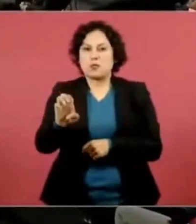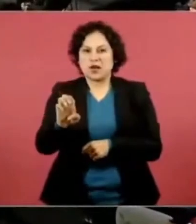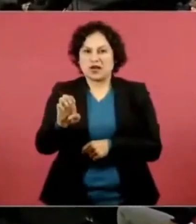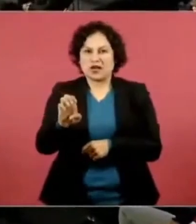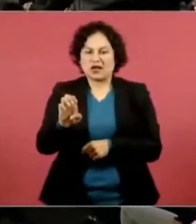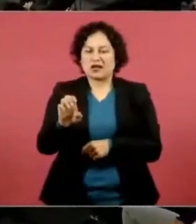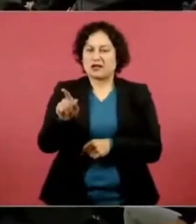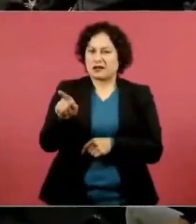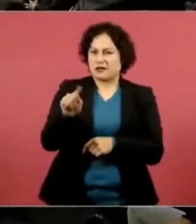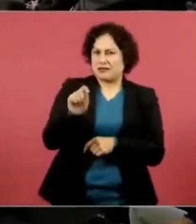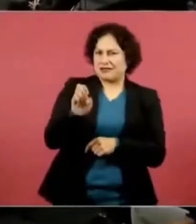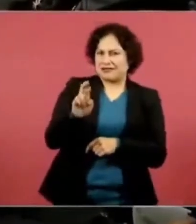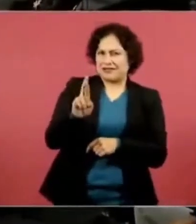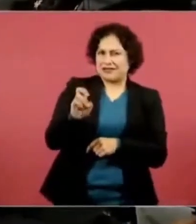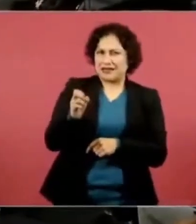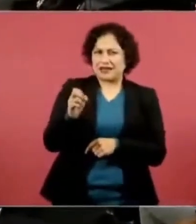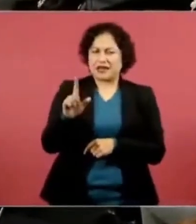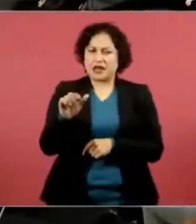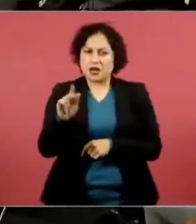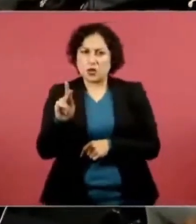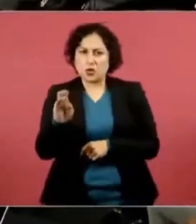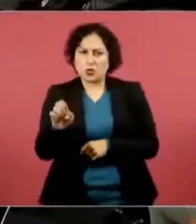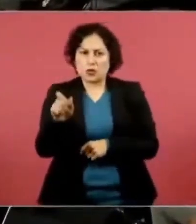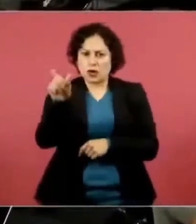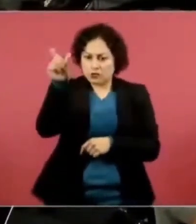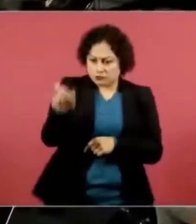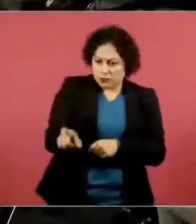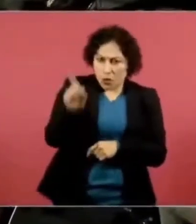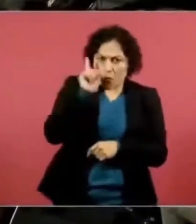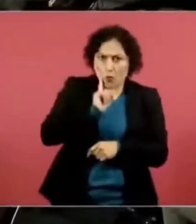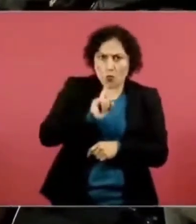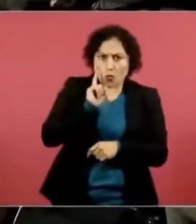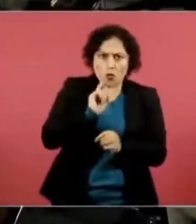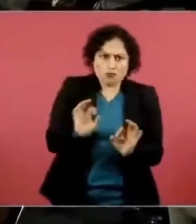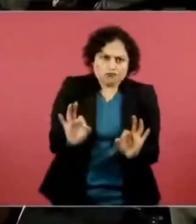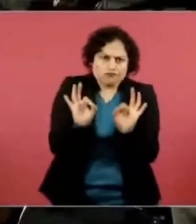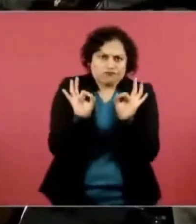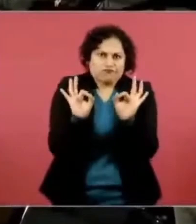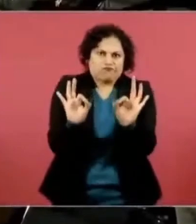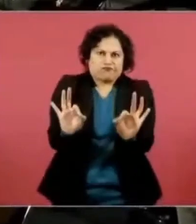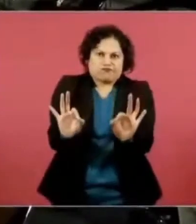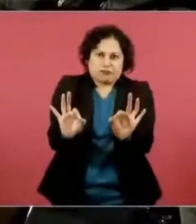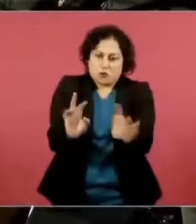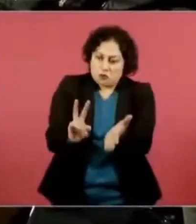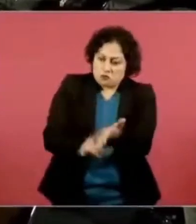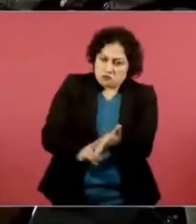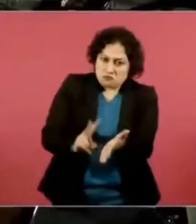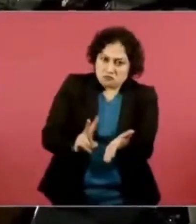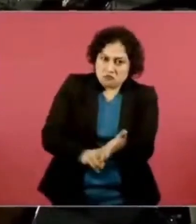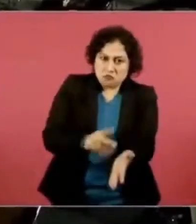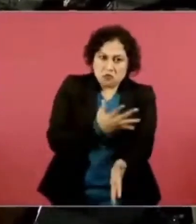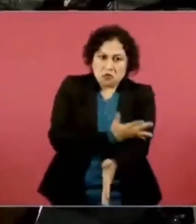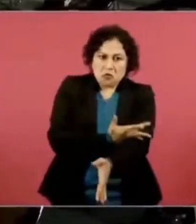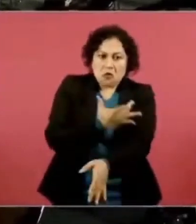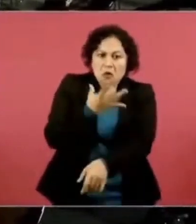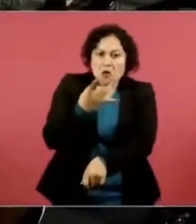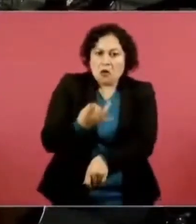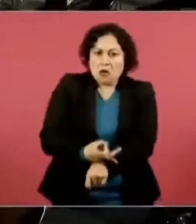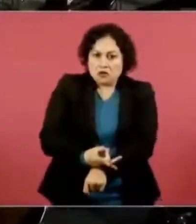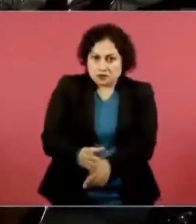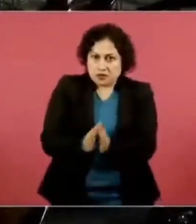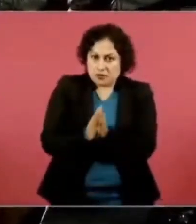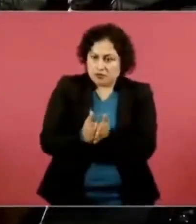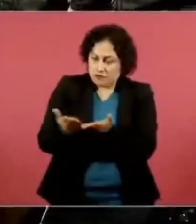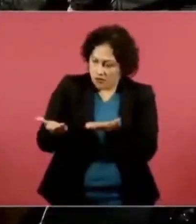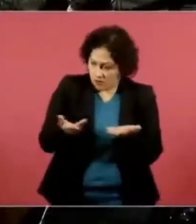una mujer de convicciones, de principios, honesta. ¿Sí? A ver, ¿por qué no explicas quién eres tú, de dónde